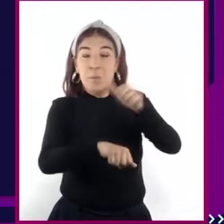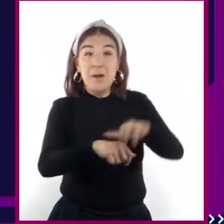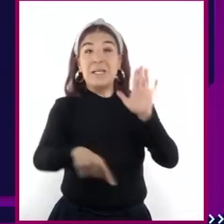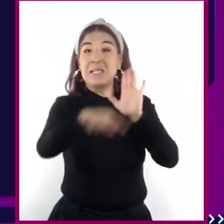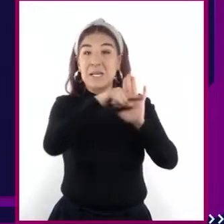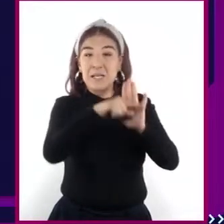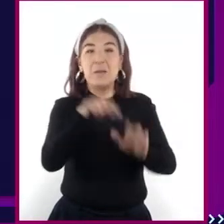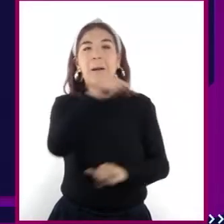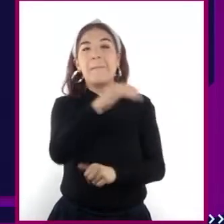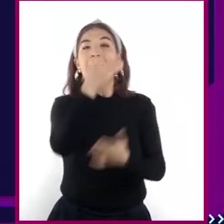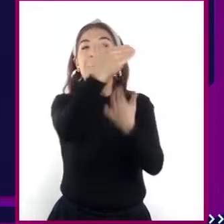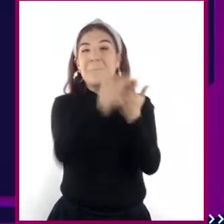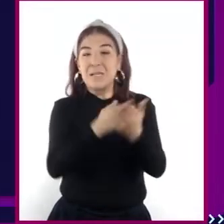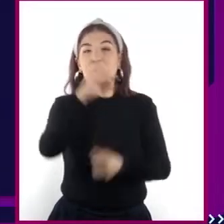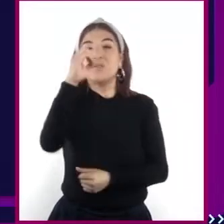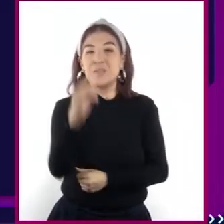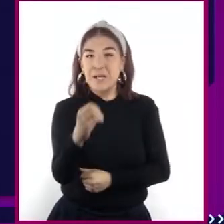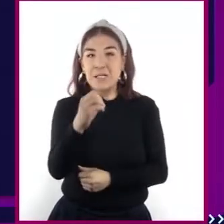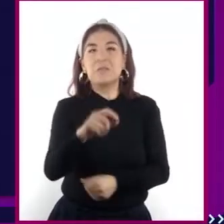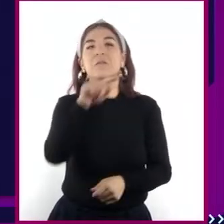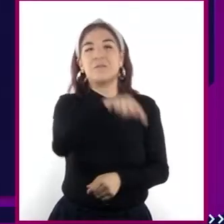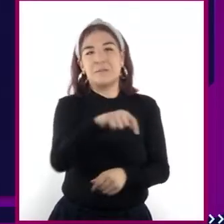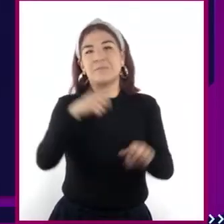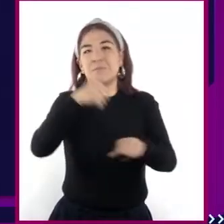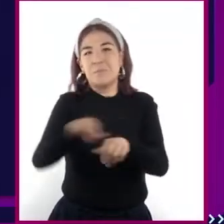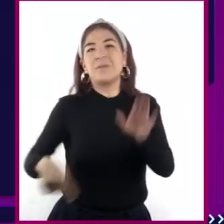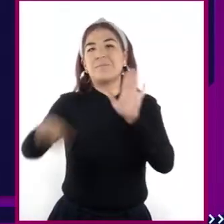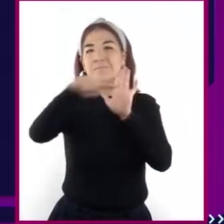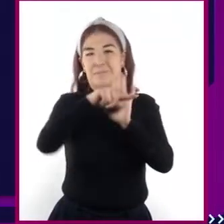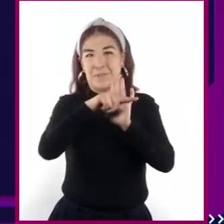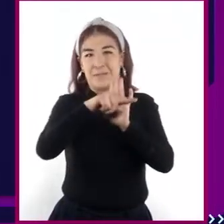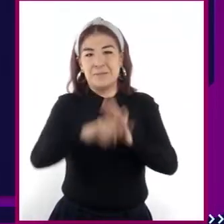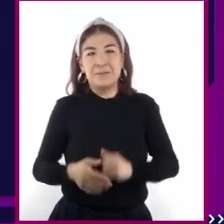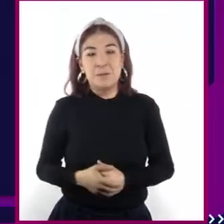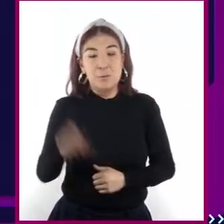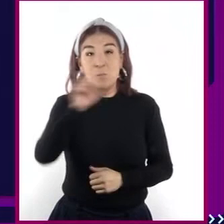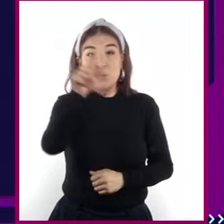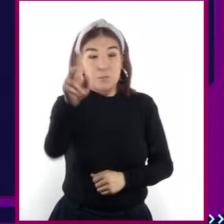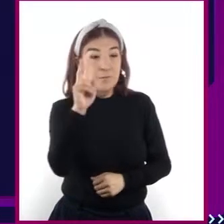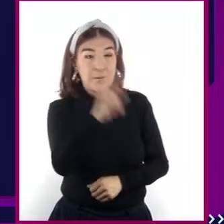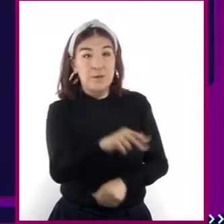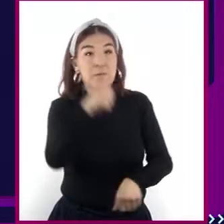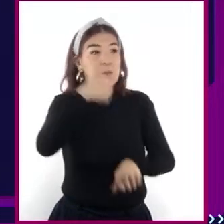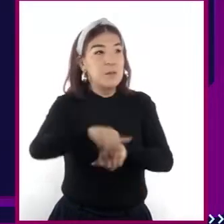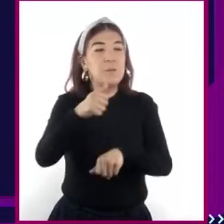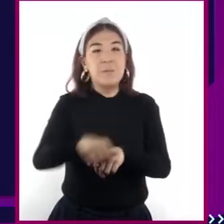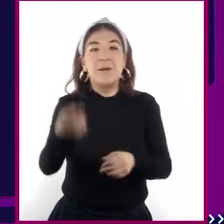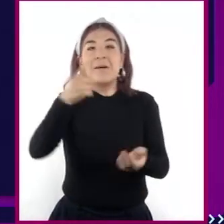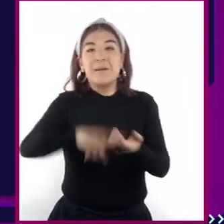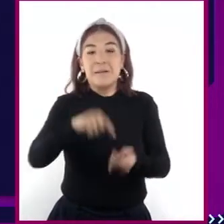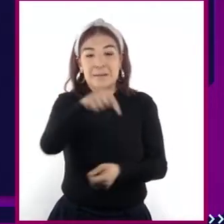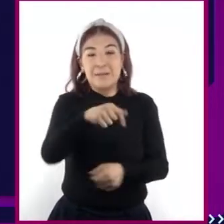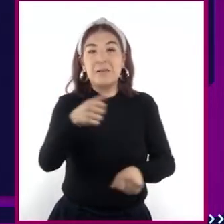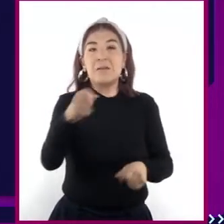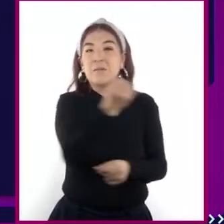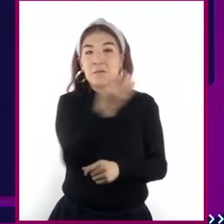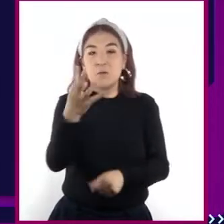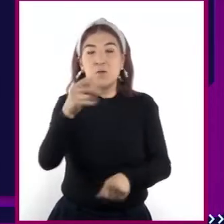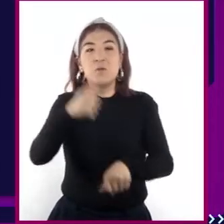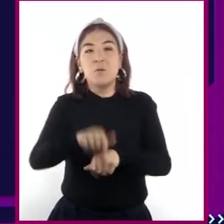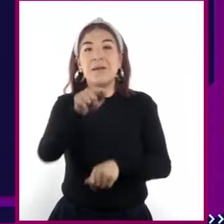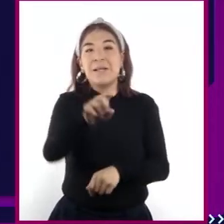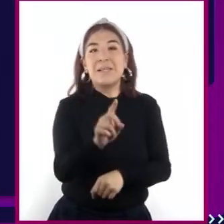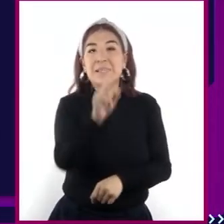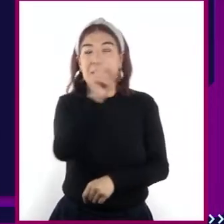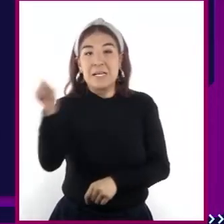son menores que 0 y les antecede un signo menos. Cuando ubicamos a los números en la recta numérica, tenemos que del lado